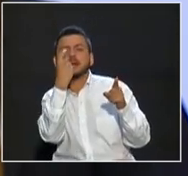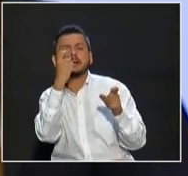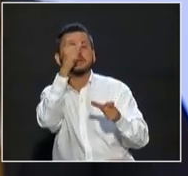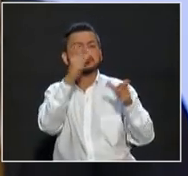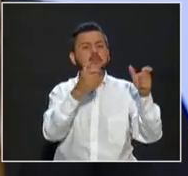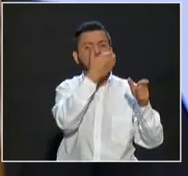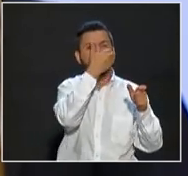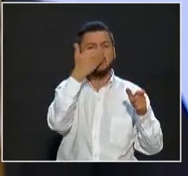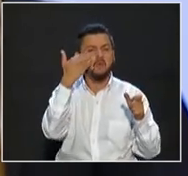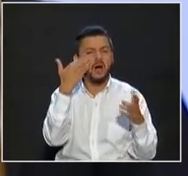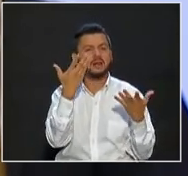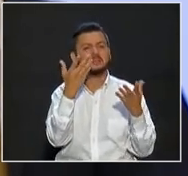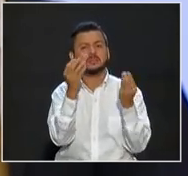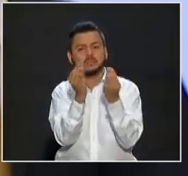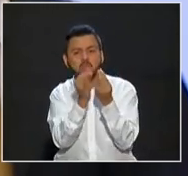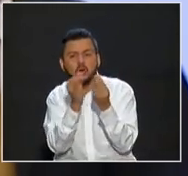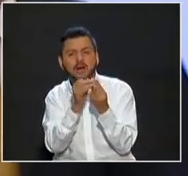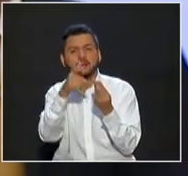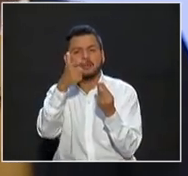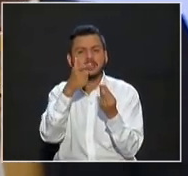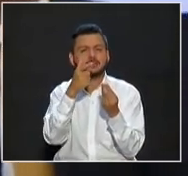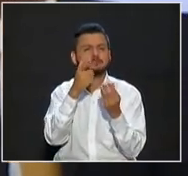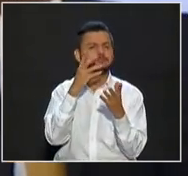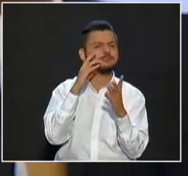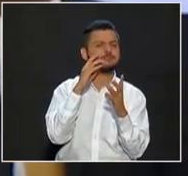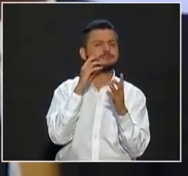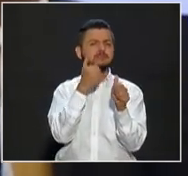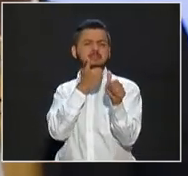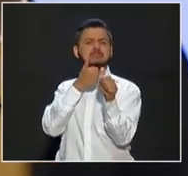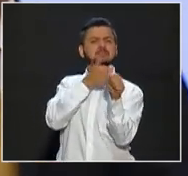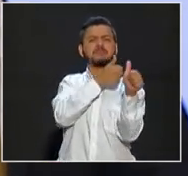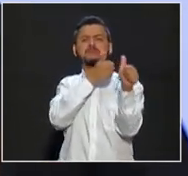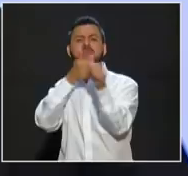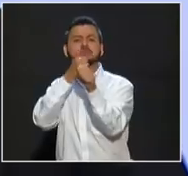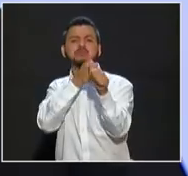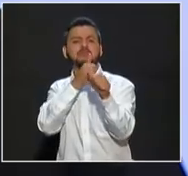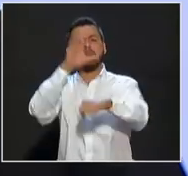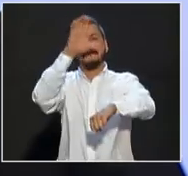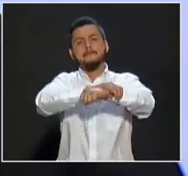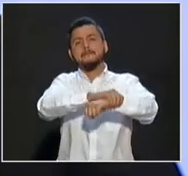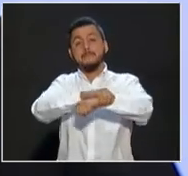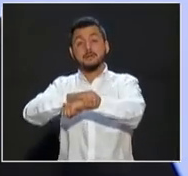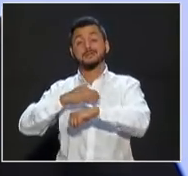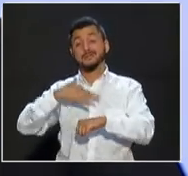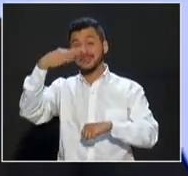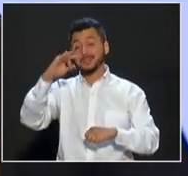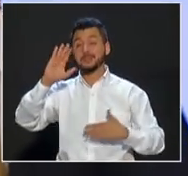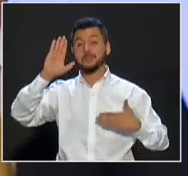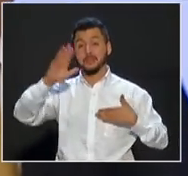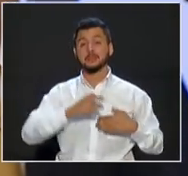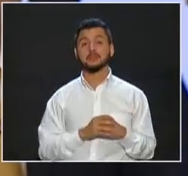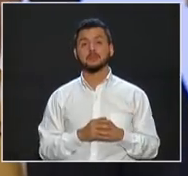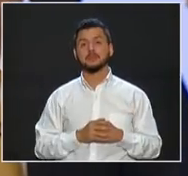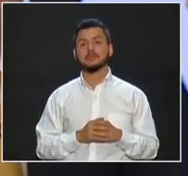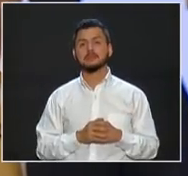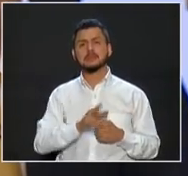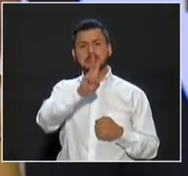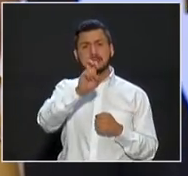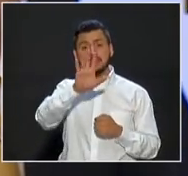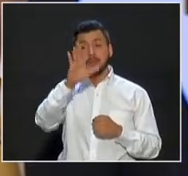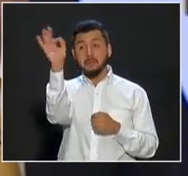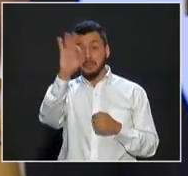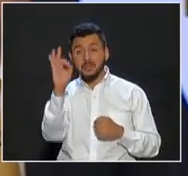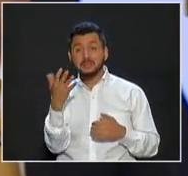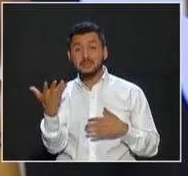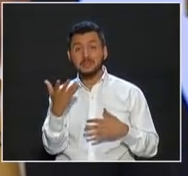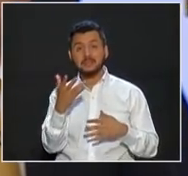por qué funcionar voy a perseguirlos y considerando que el 77 por ciento de la cocaína se produce en 5 municipios pues lo he dicho con